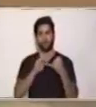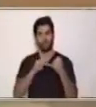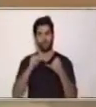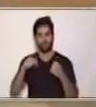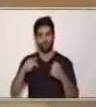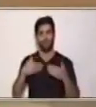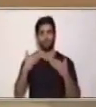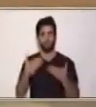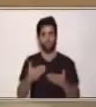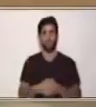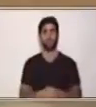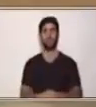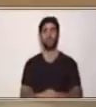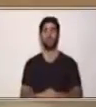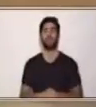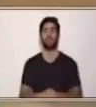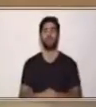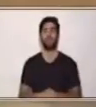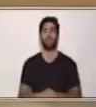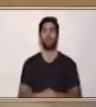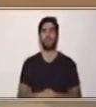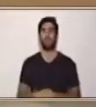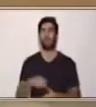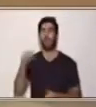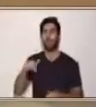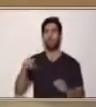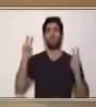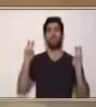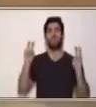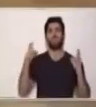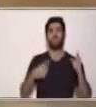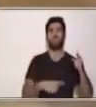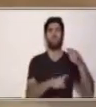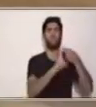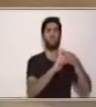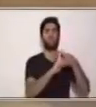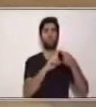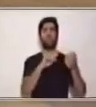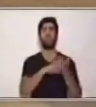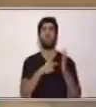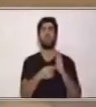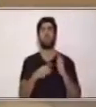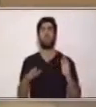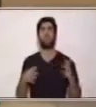la interpretación. En este caso, ¿qué es una suma? Vamos a colocar acá.